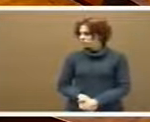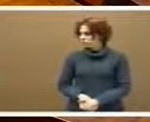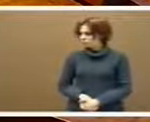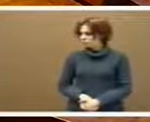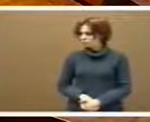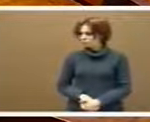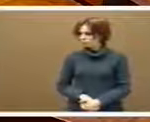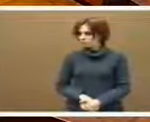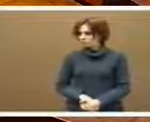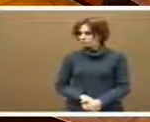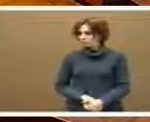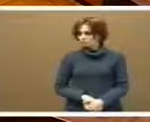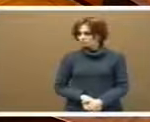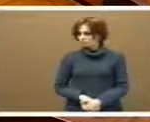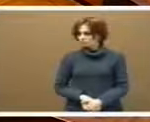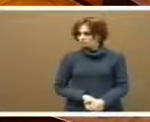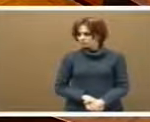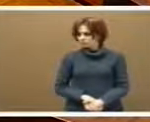Buenos días.